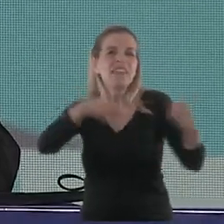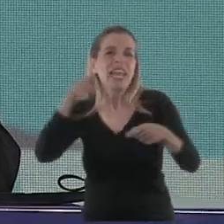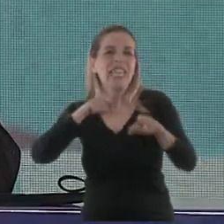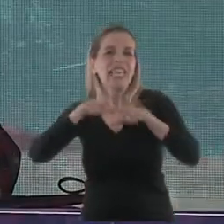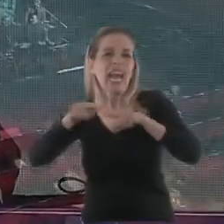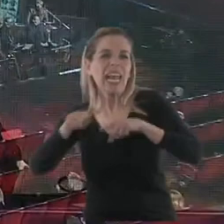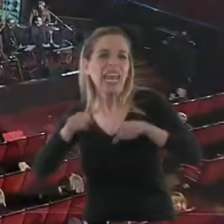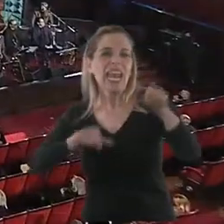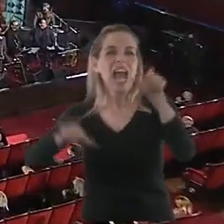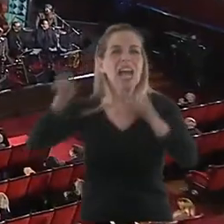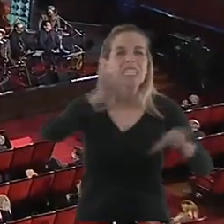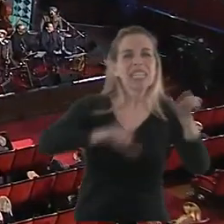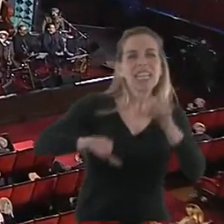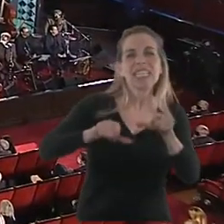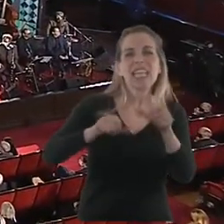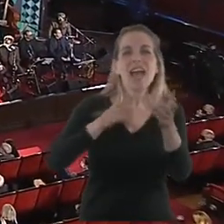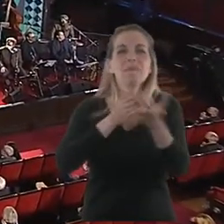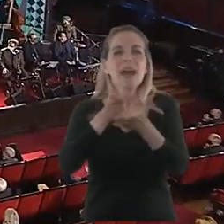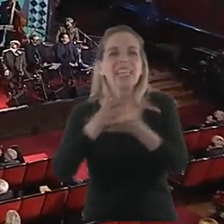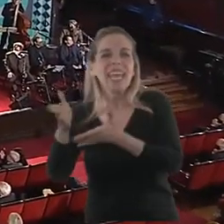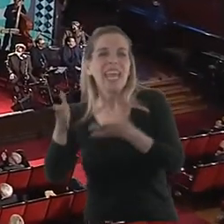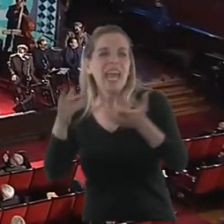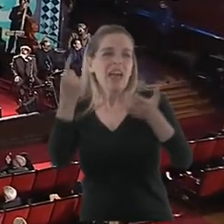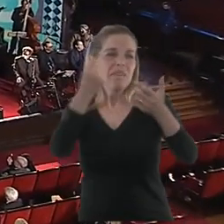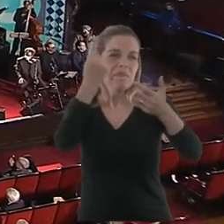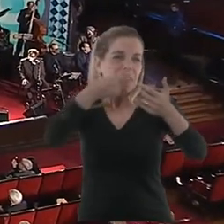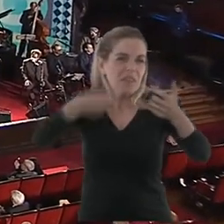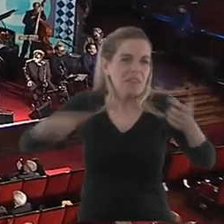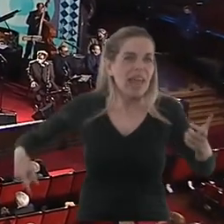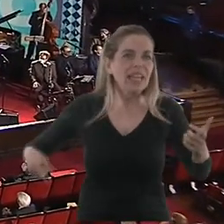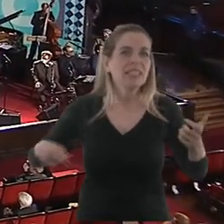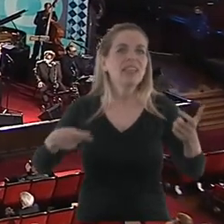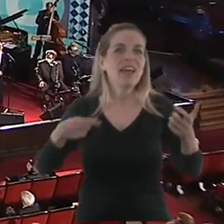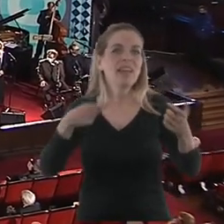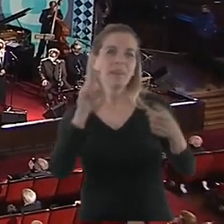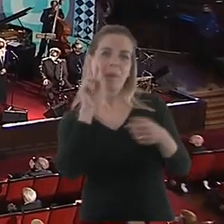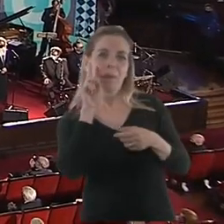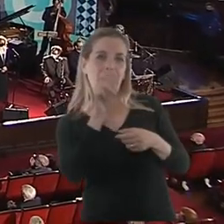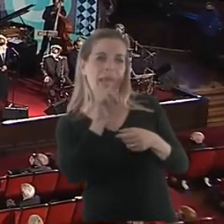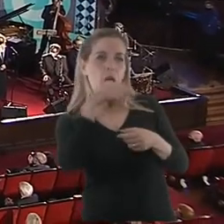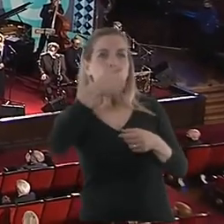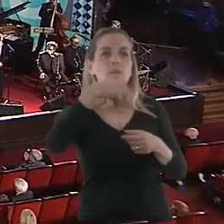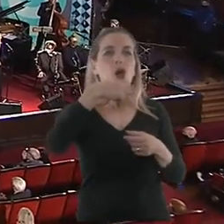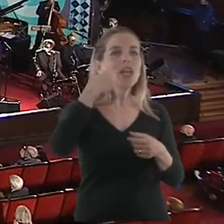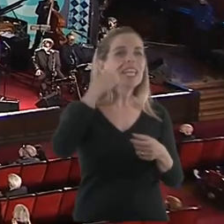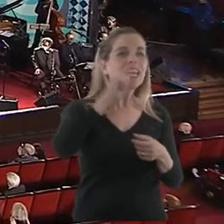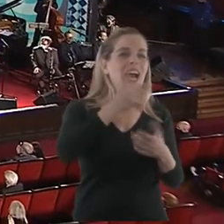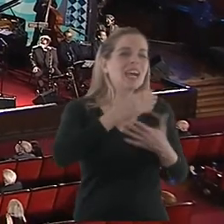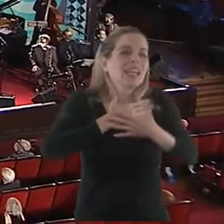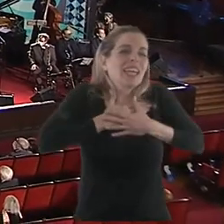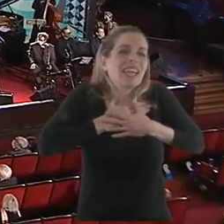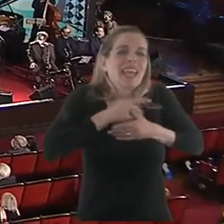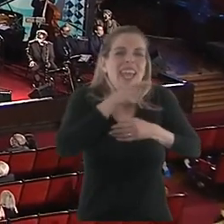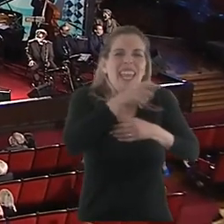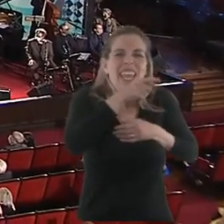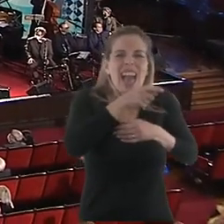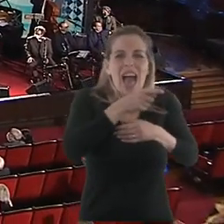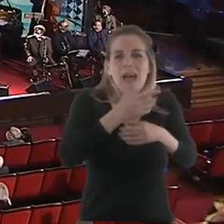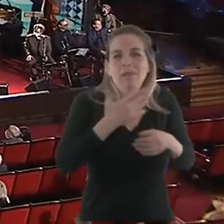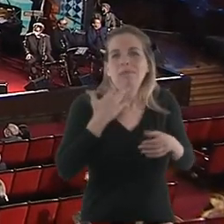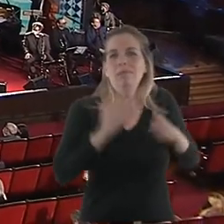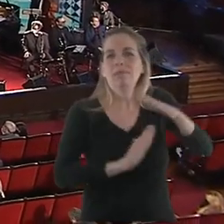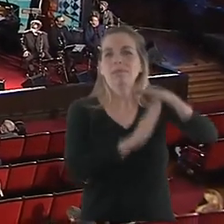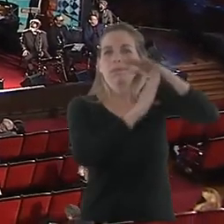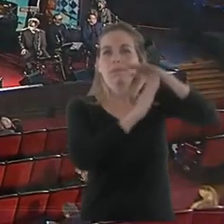diferentes materias del conocimiento. La veo a la querida Mónica, gran decana de nuestra